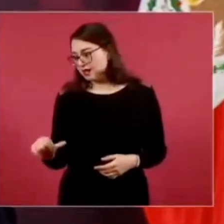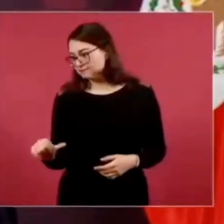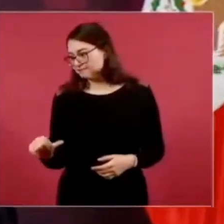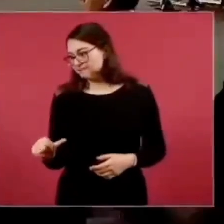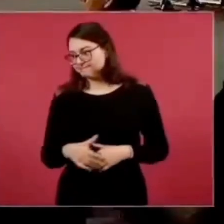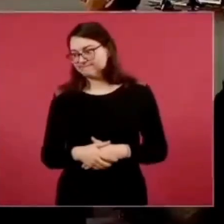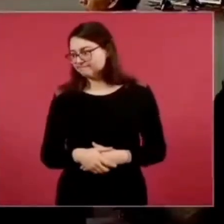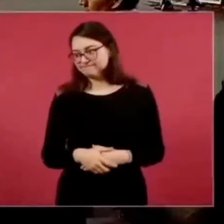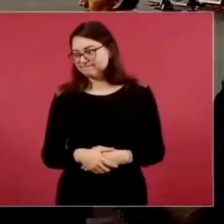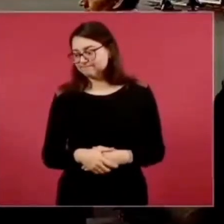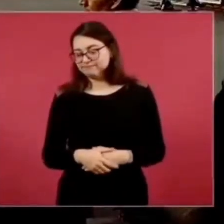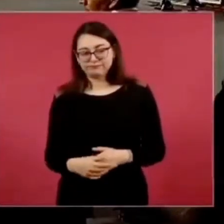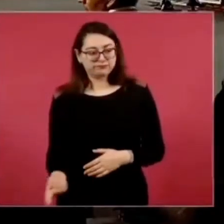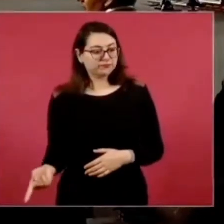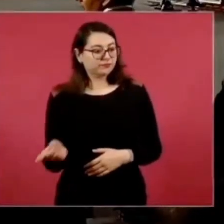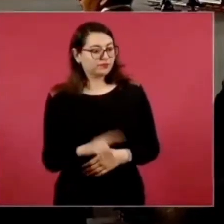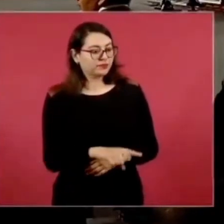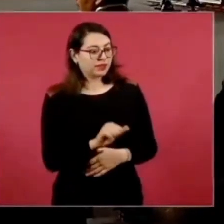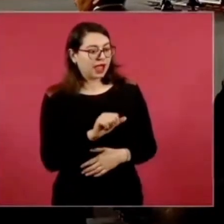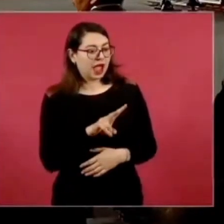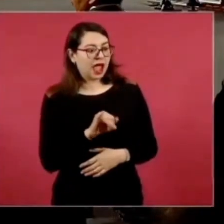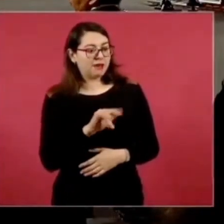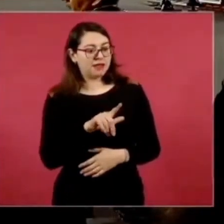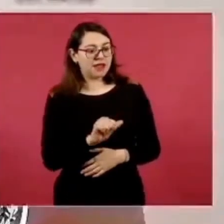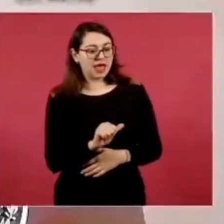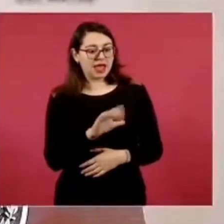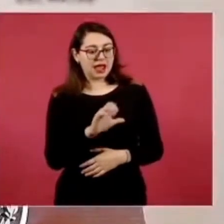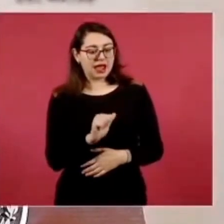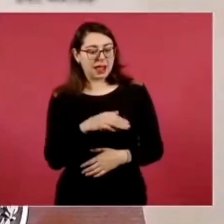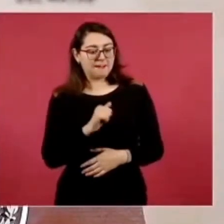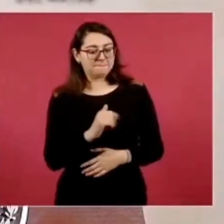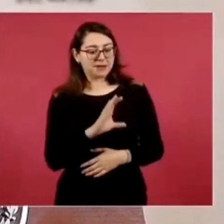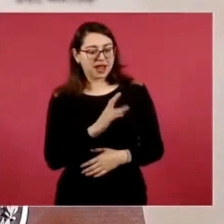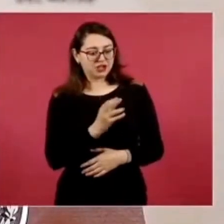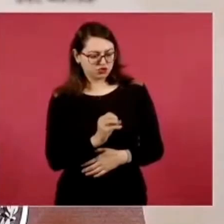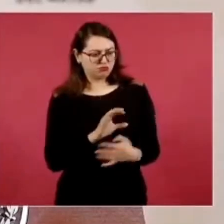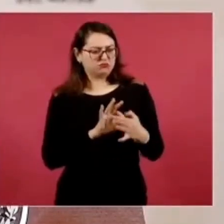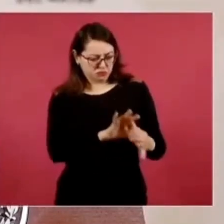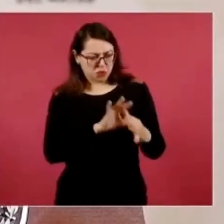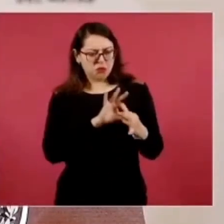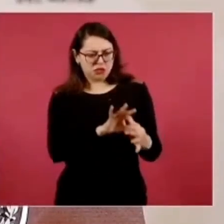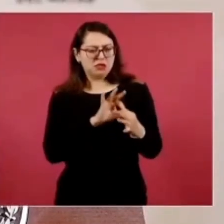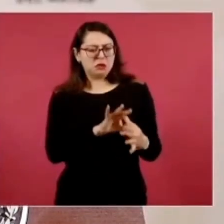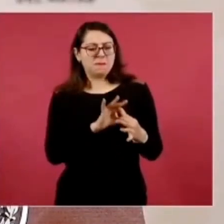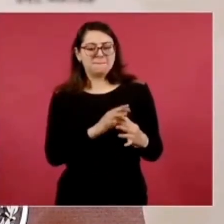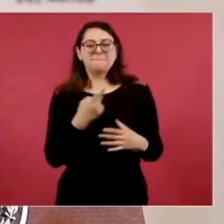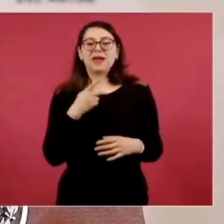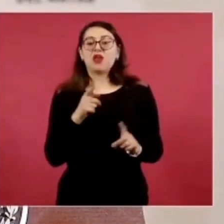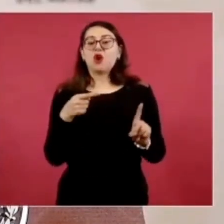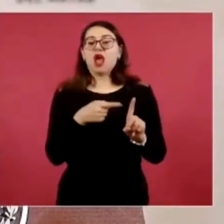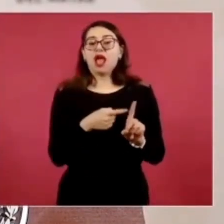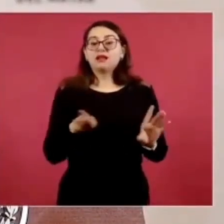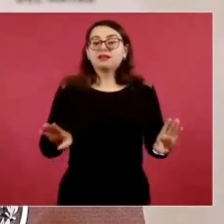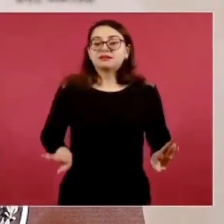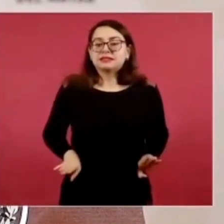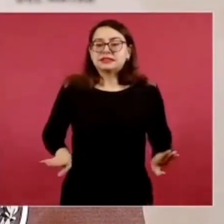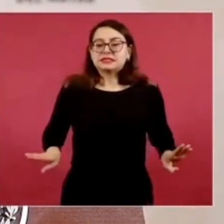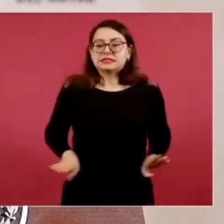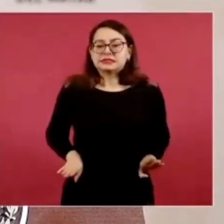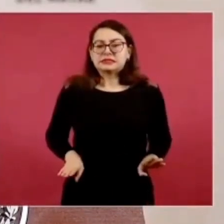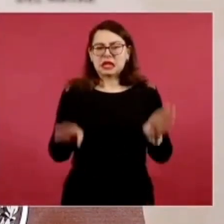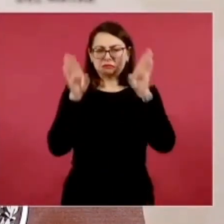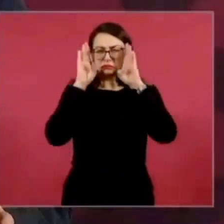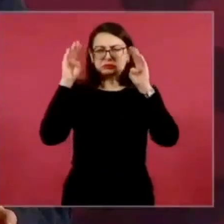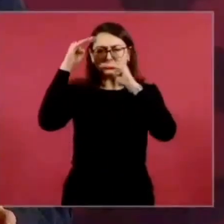sí, pero con una postura más centrista, conservadora. No conservadora, vamos